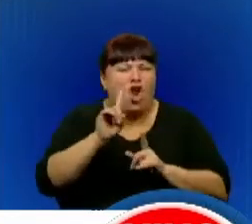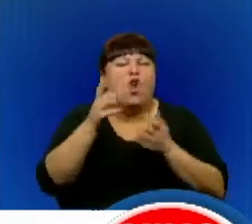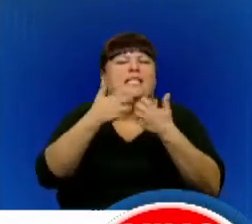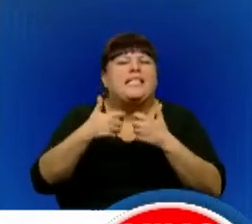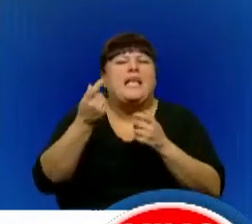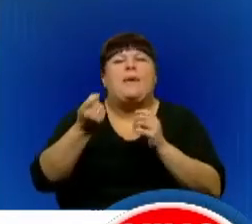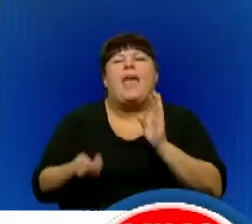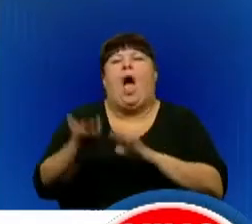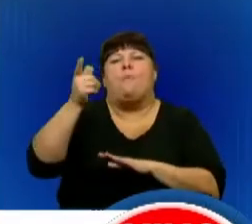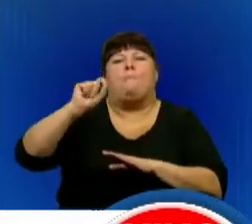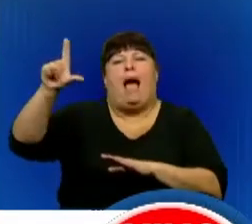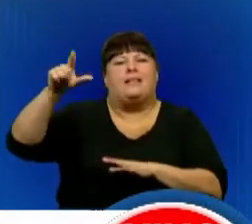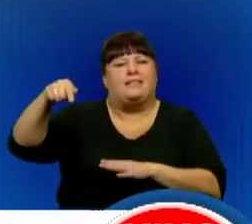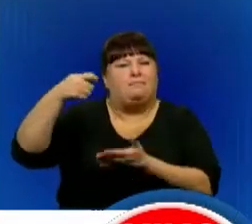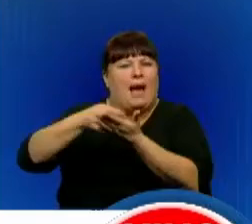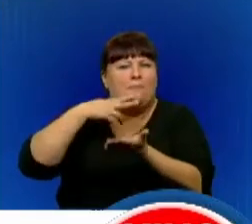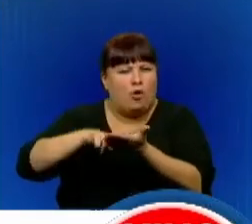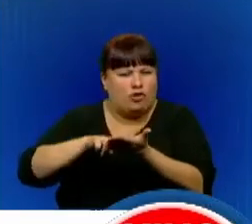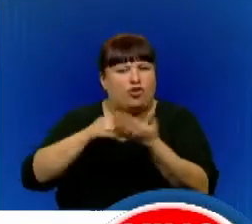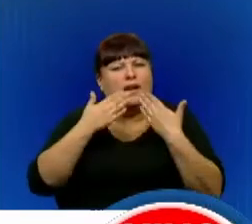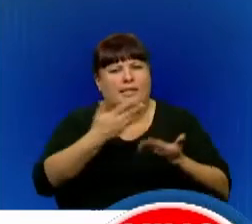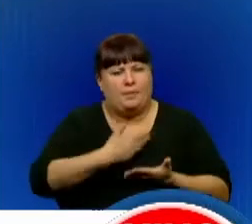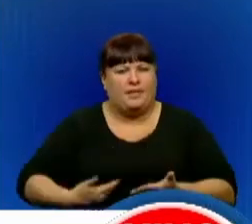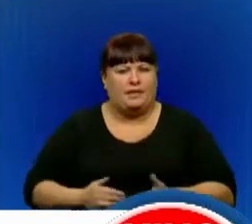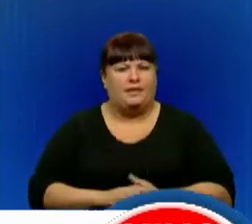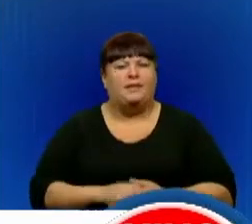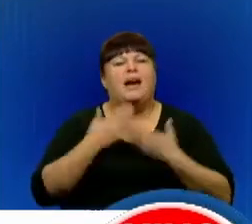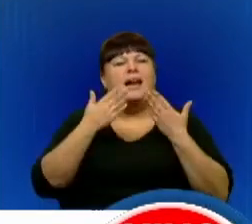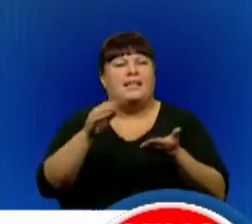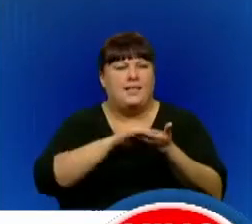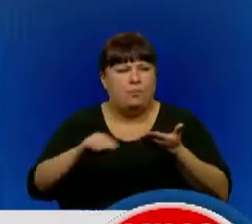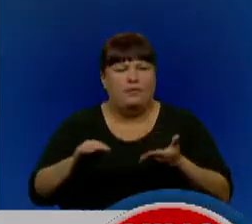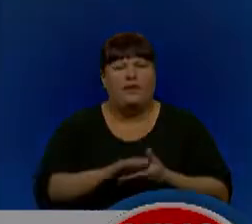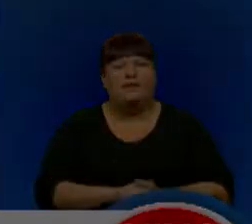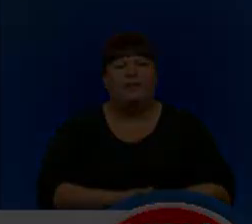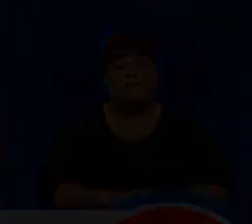sistema progresivo. Gracias, presidente. Gracias, diputado Burjaile.